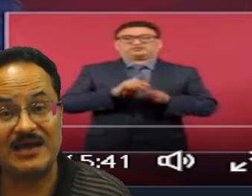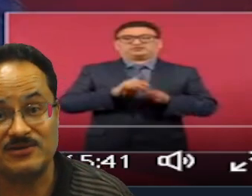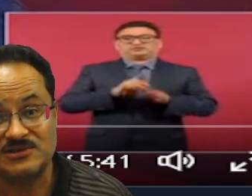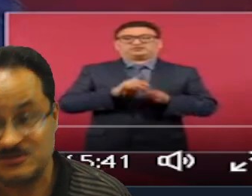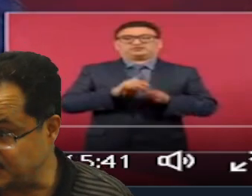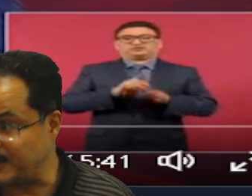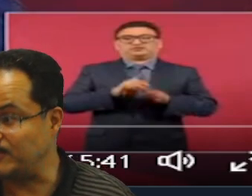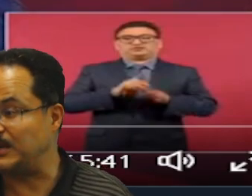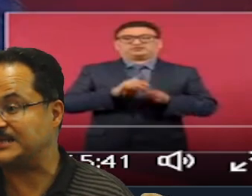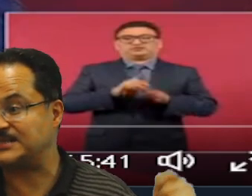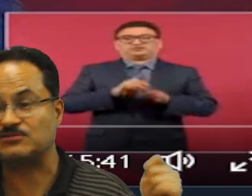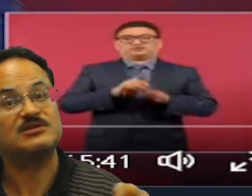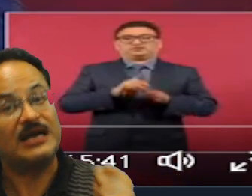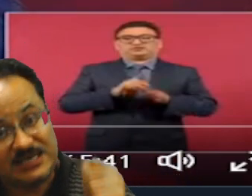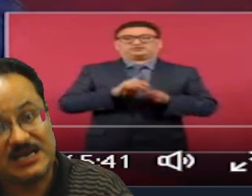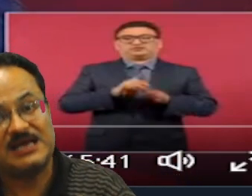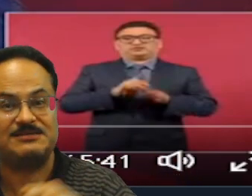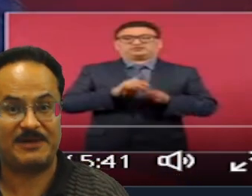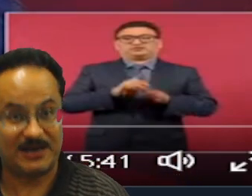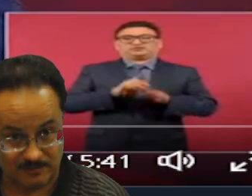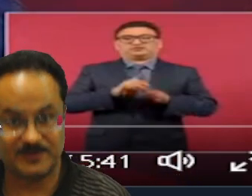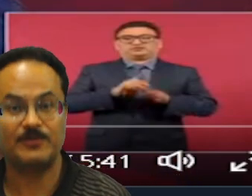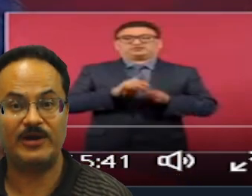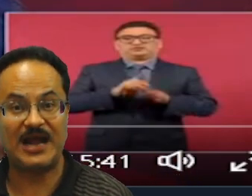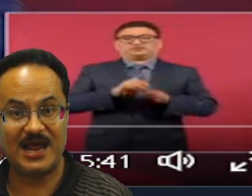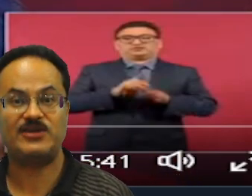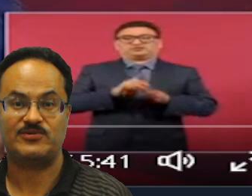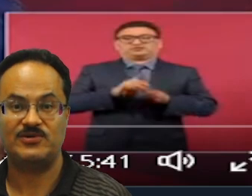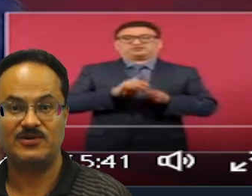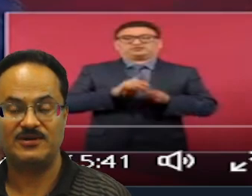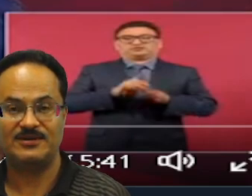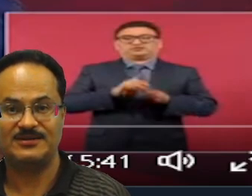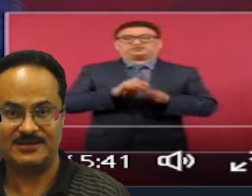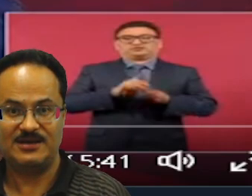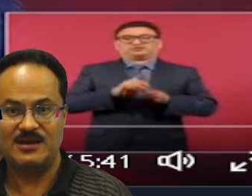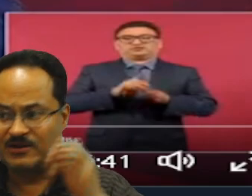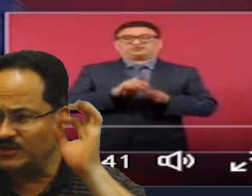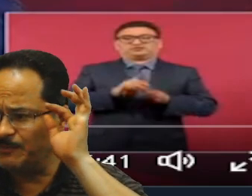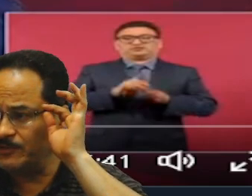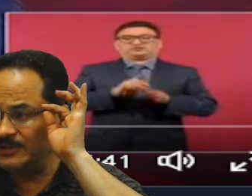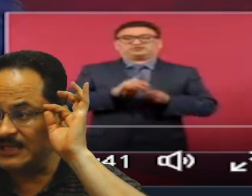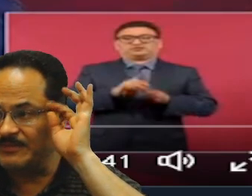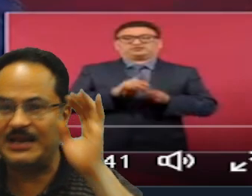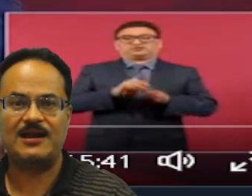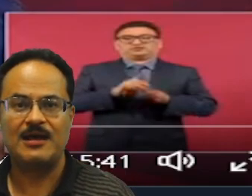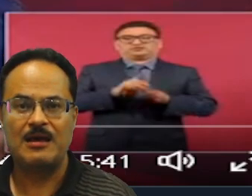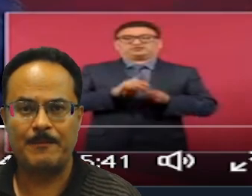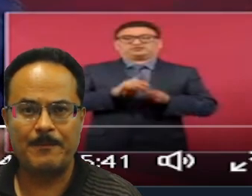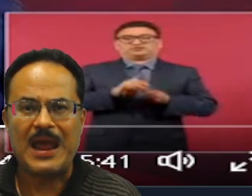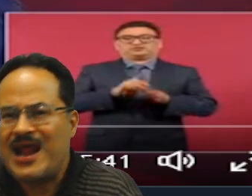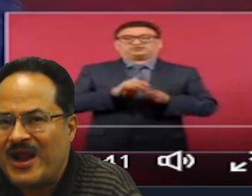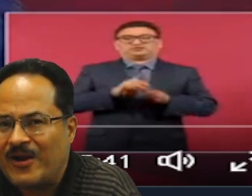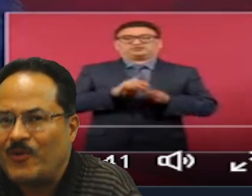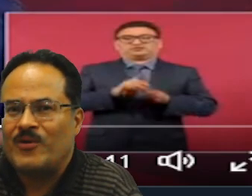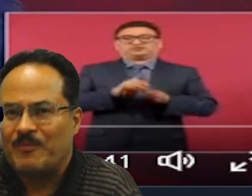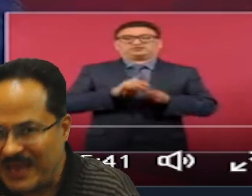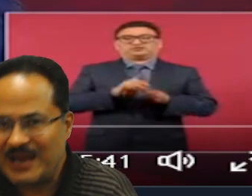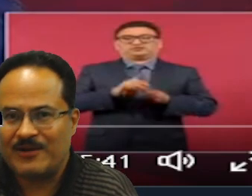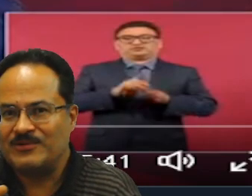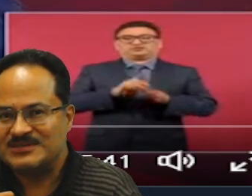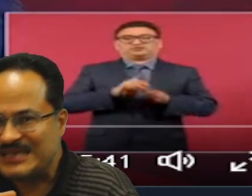mexicanos llevaron hasta sus gallinas para contribuir a ello no se pudo determinar pero